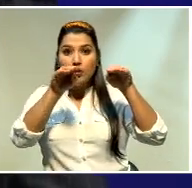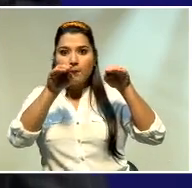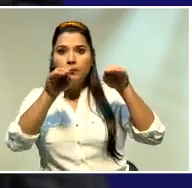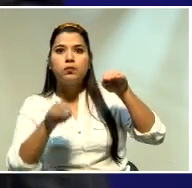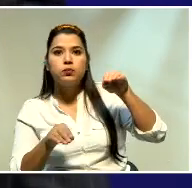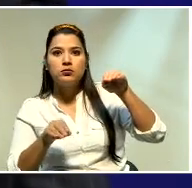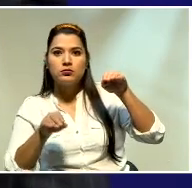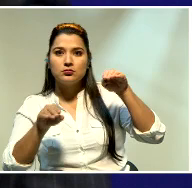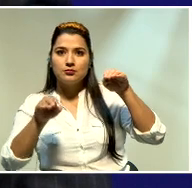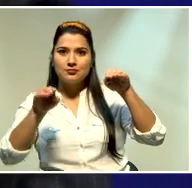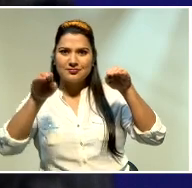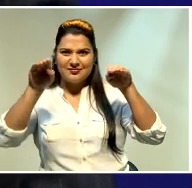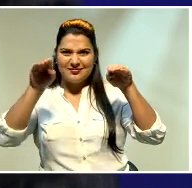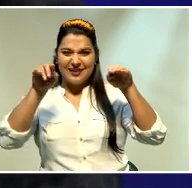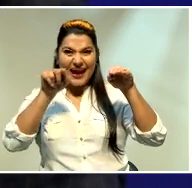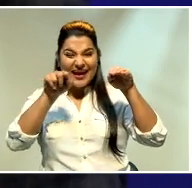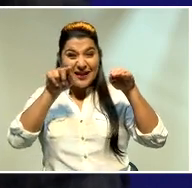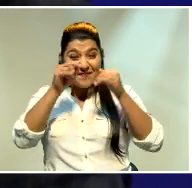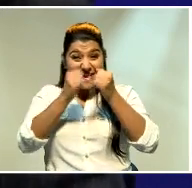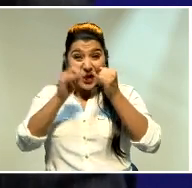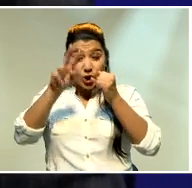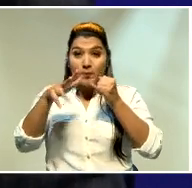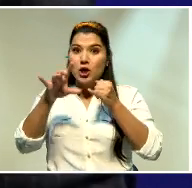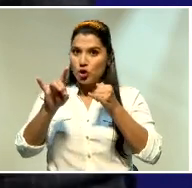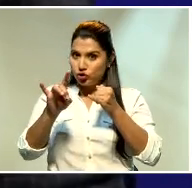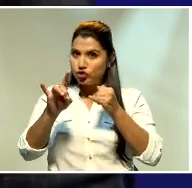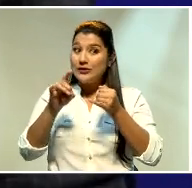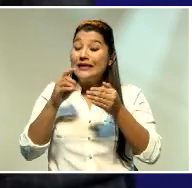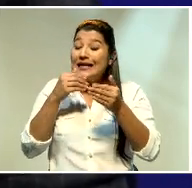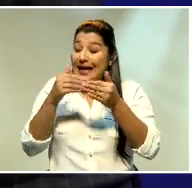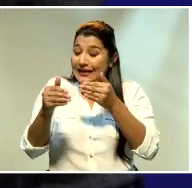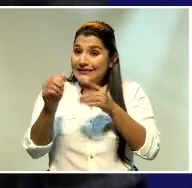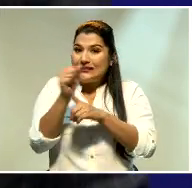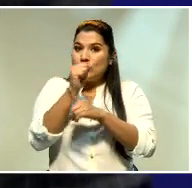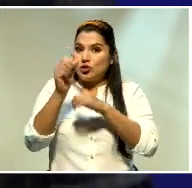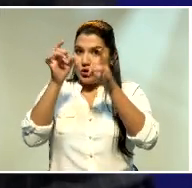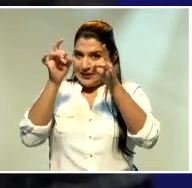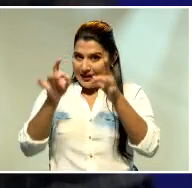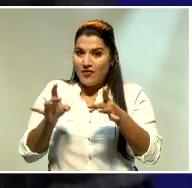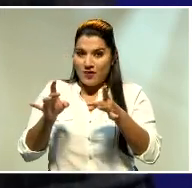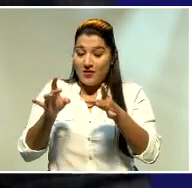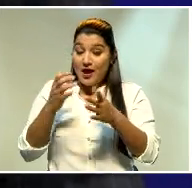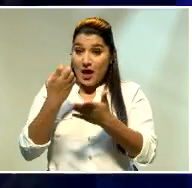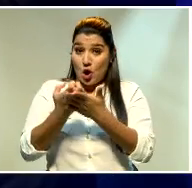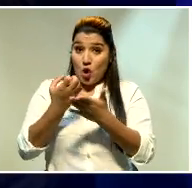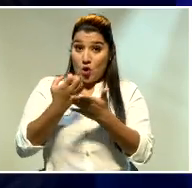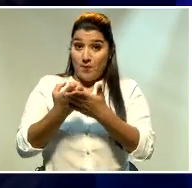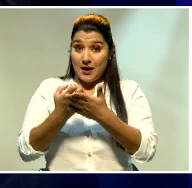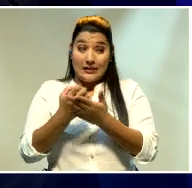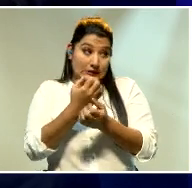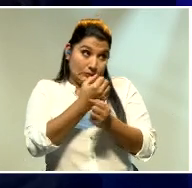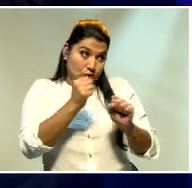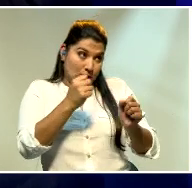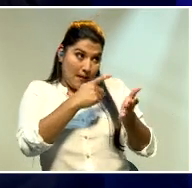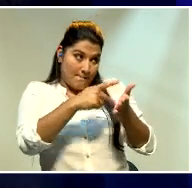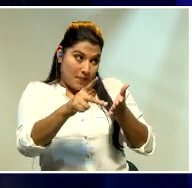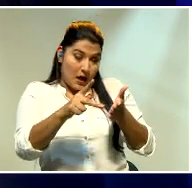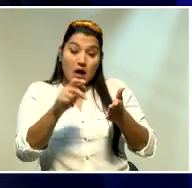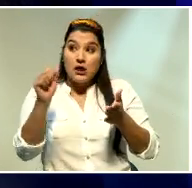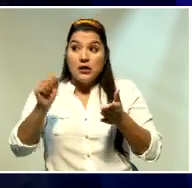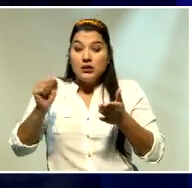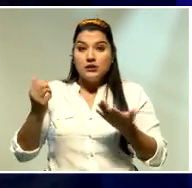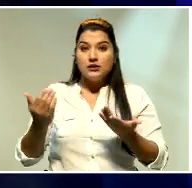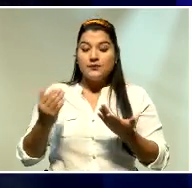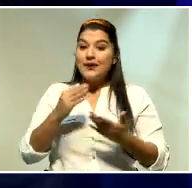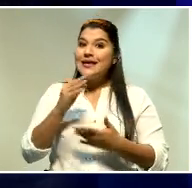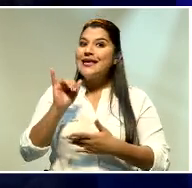a esto del país de tener una situación gravísima ya de crisis, de impago, de imposibilidad de pagar. De default que llaman, y eso